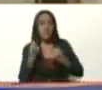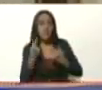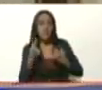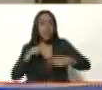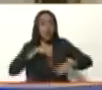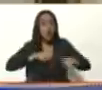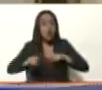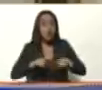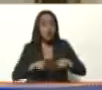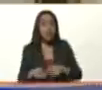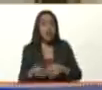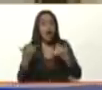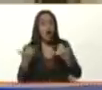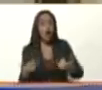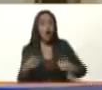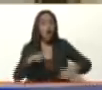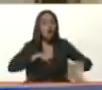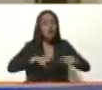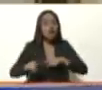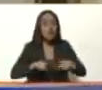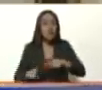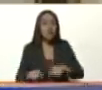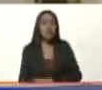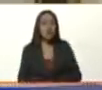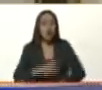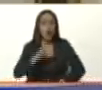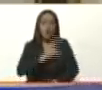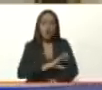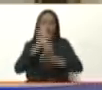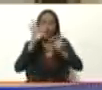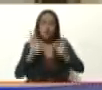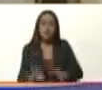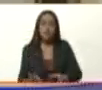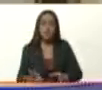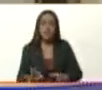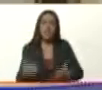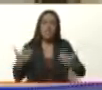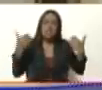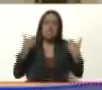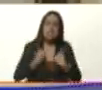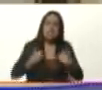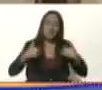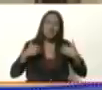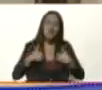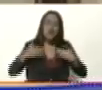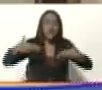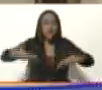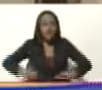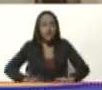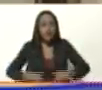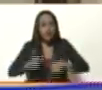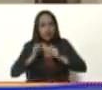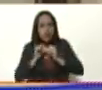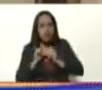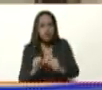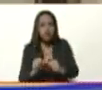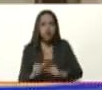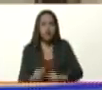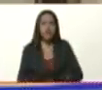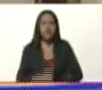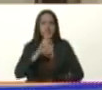estamos haciendo una coordinación perfecta entre la salud pública del país y la salud en manos